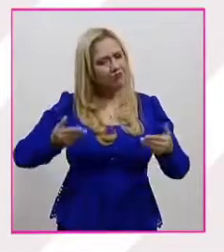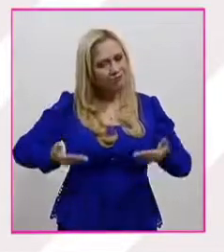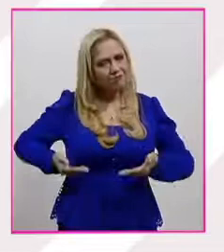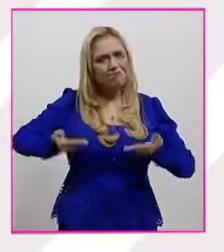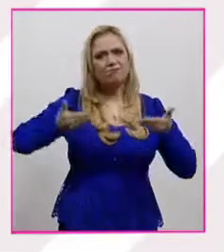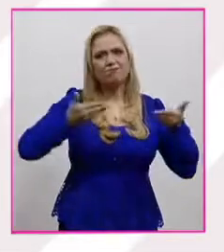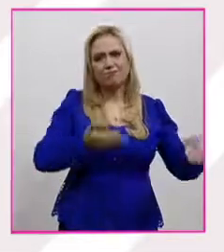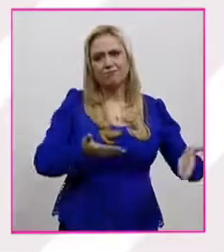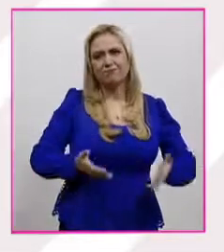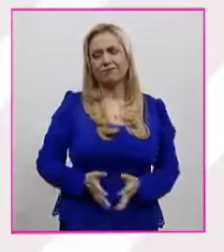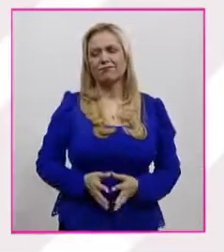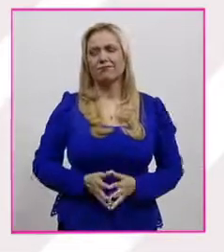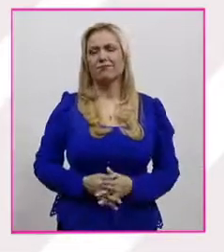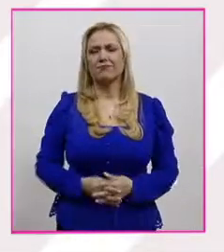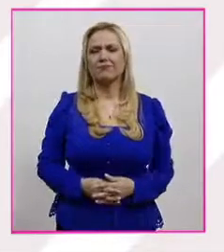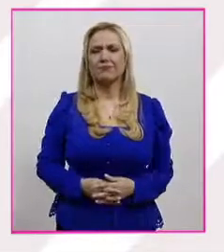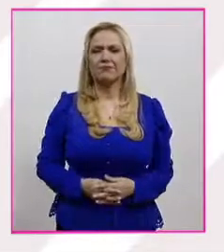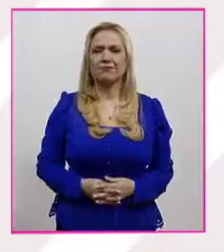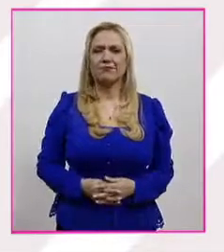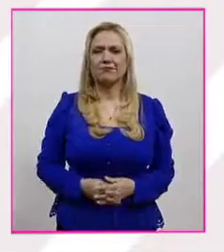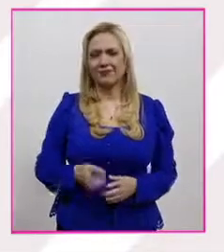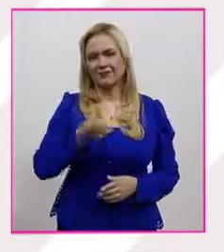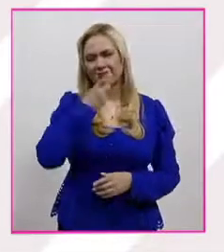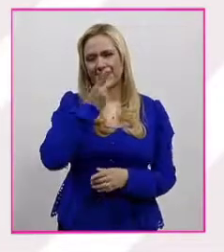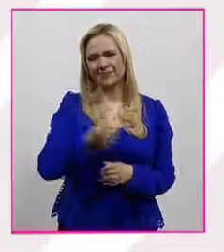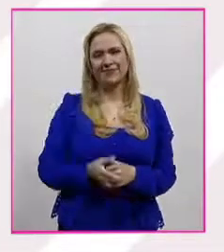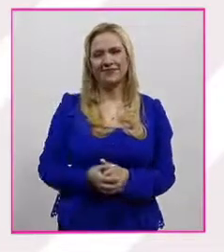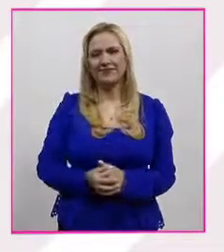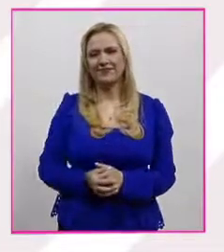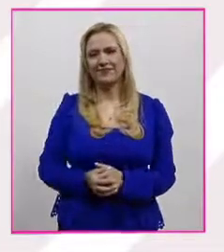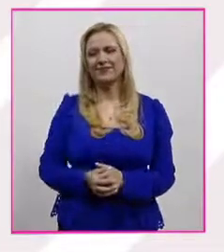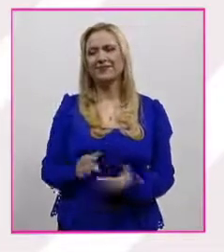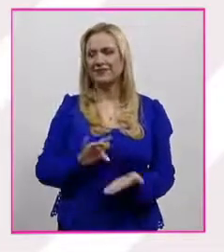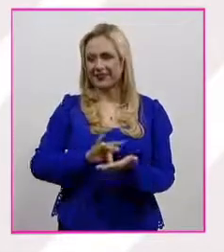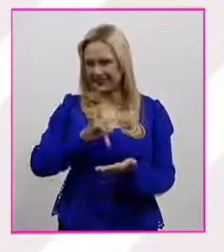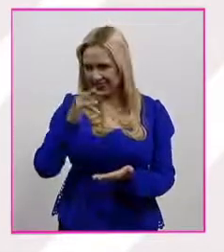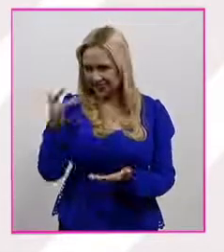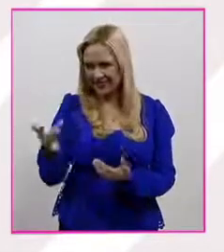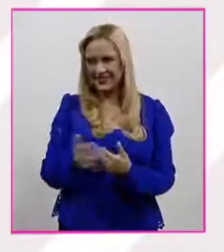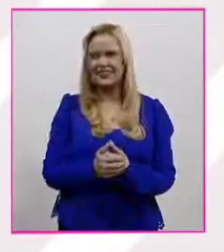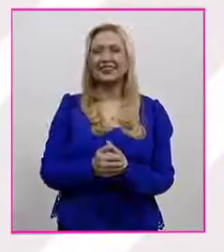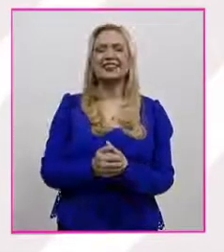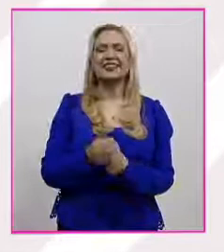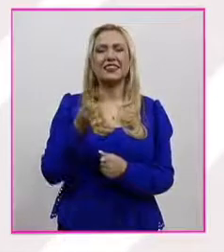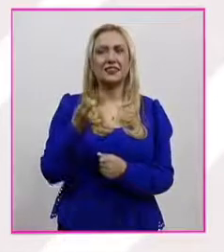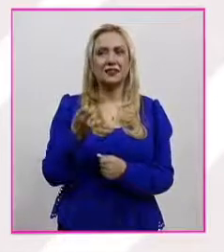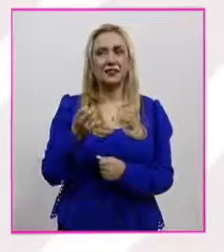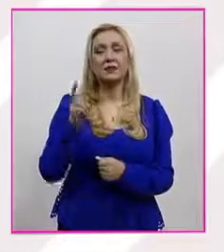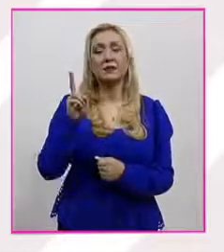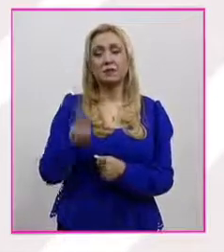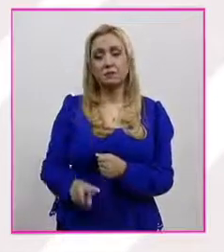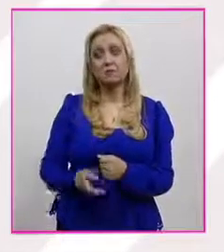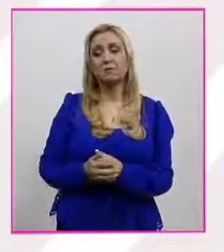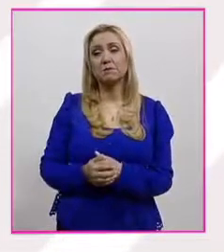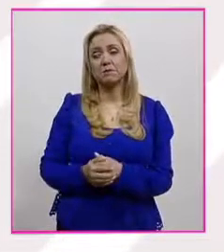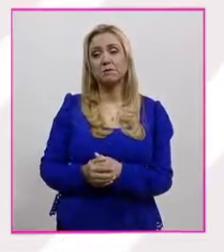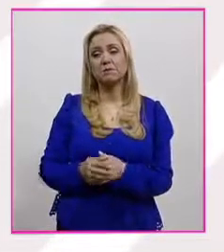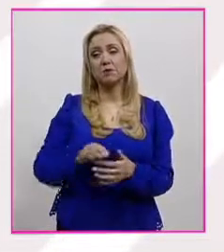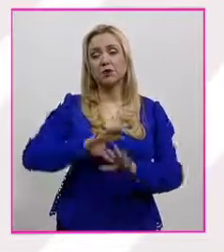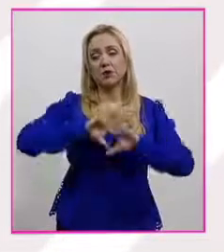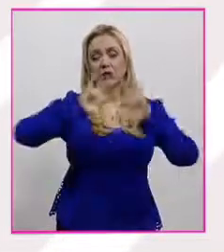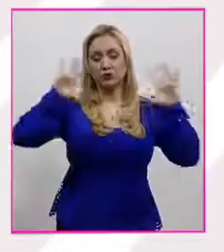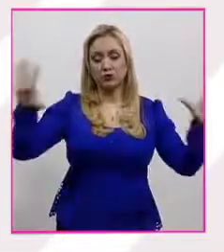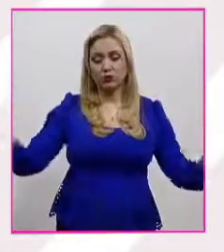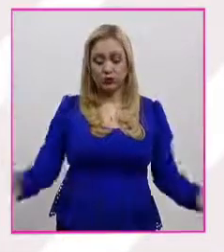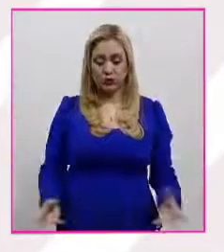sociedad. Creo que aquí lo dije. No, muchas gracias, Ale, porque creo que justo nos redondeas, digamos, por